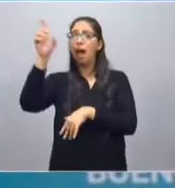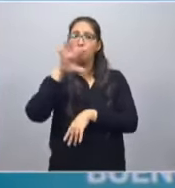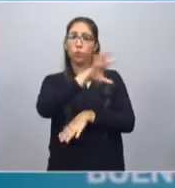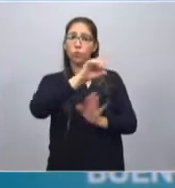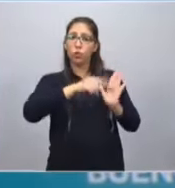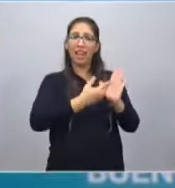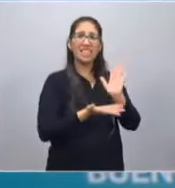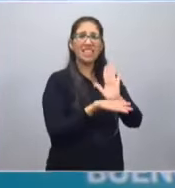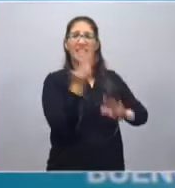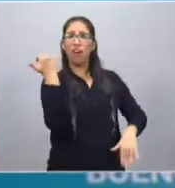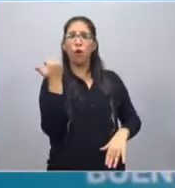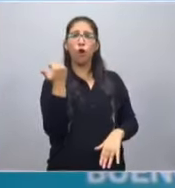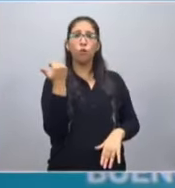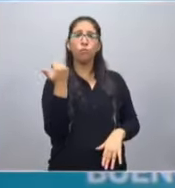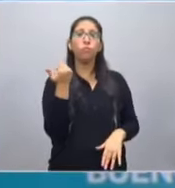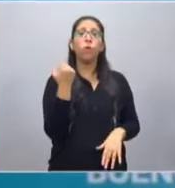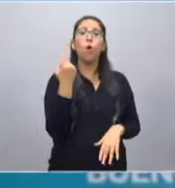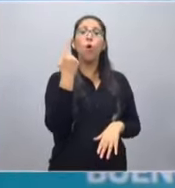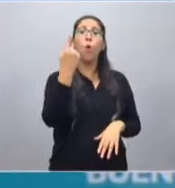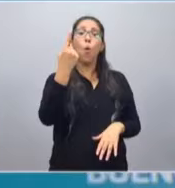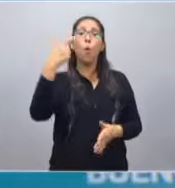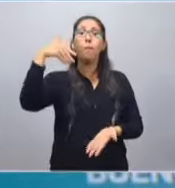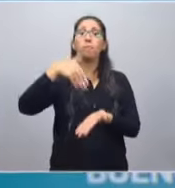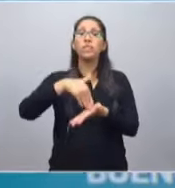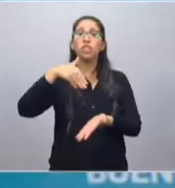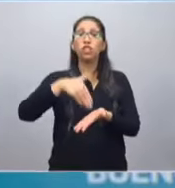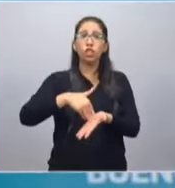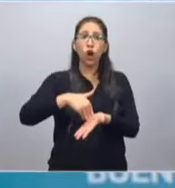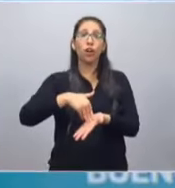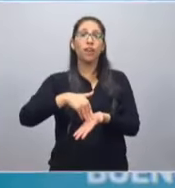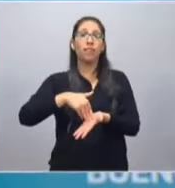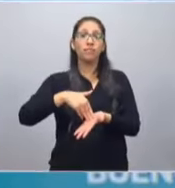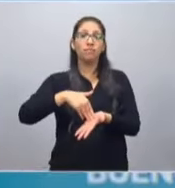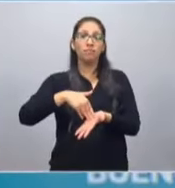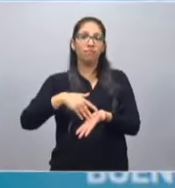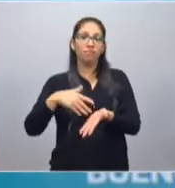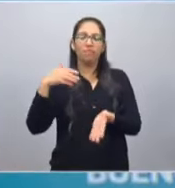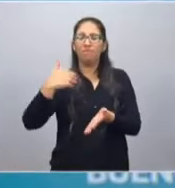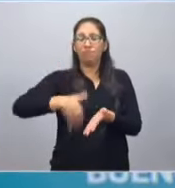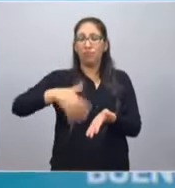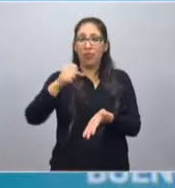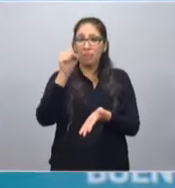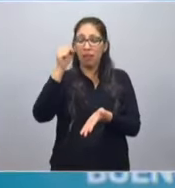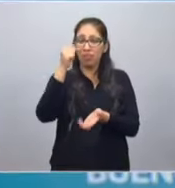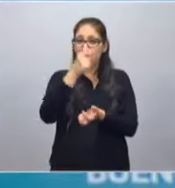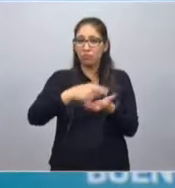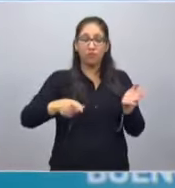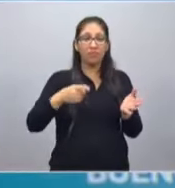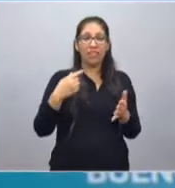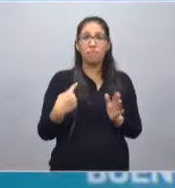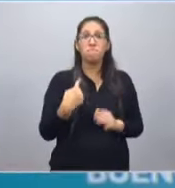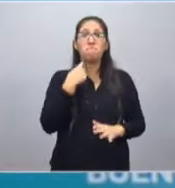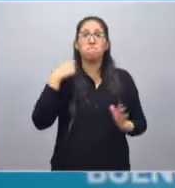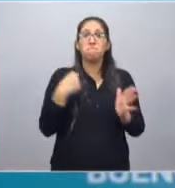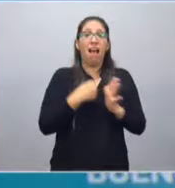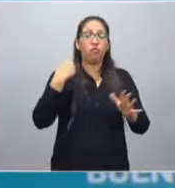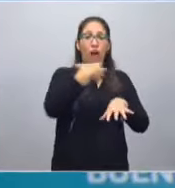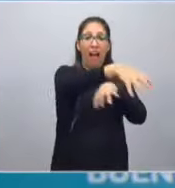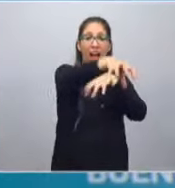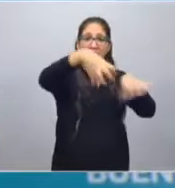un billón de pesos este año un millón de millones afecta en todas las áreas sin embargo está la